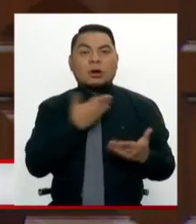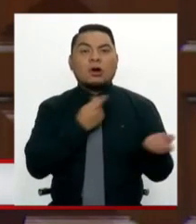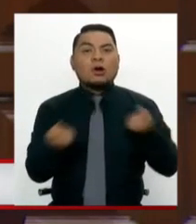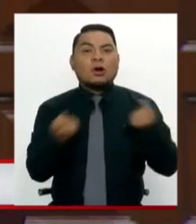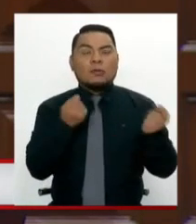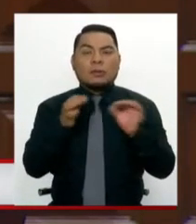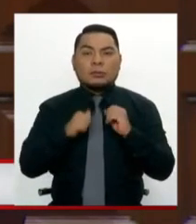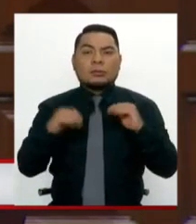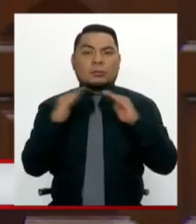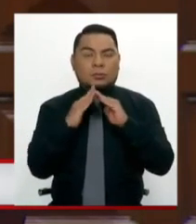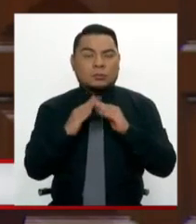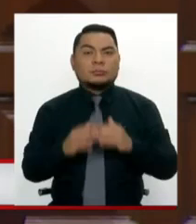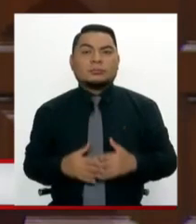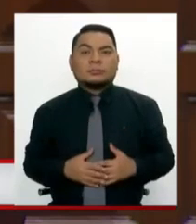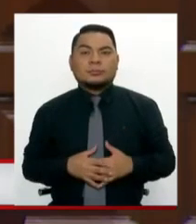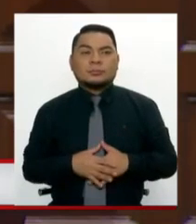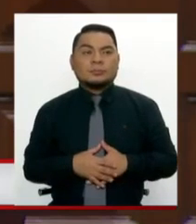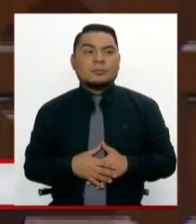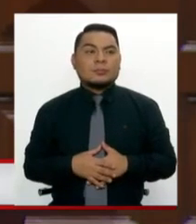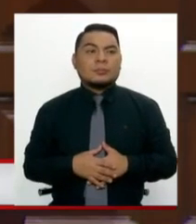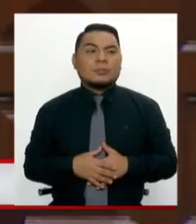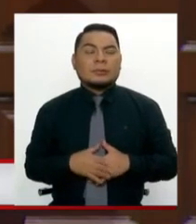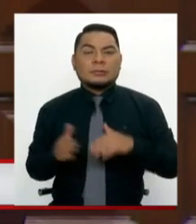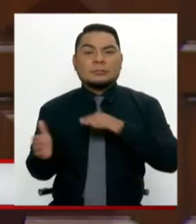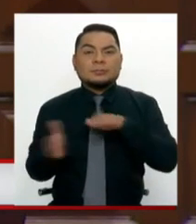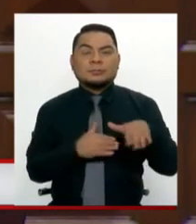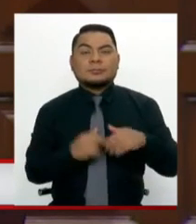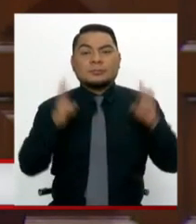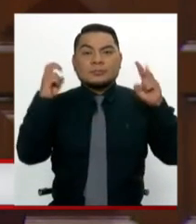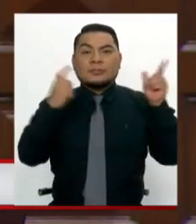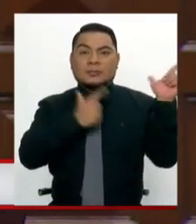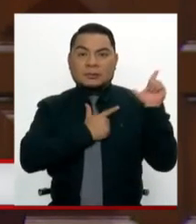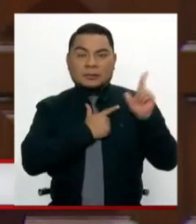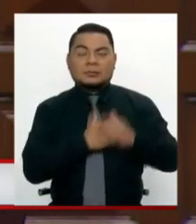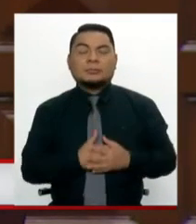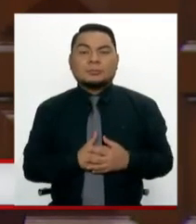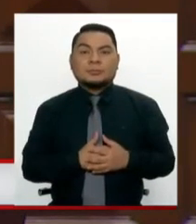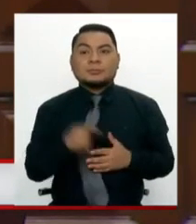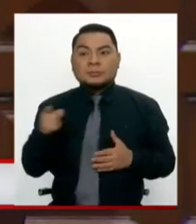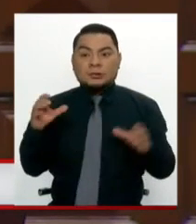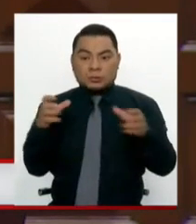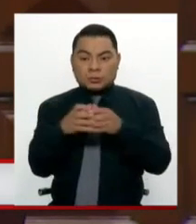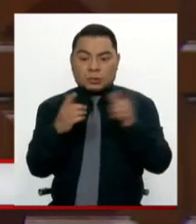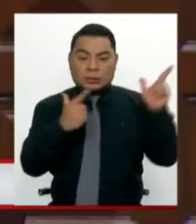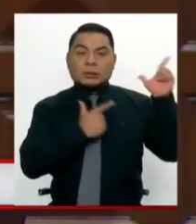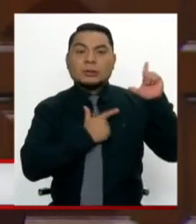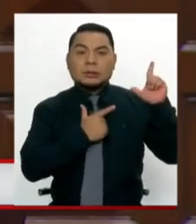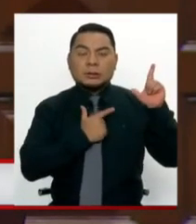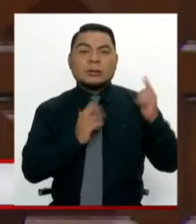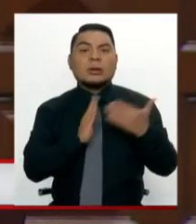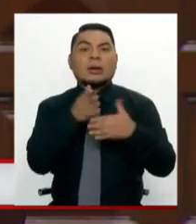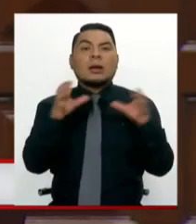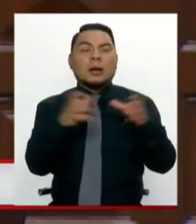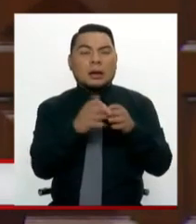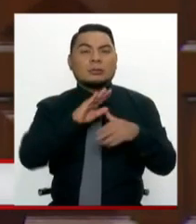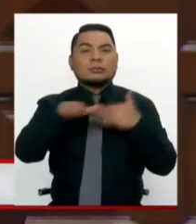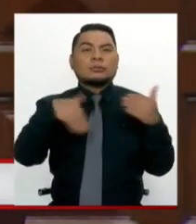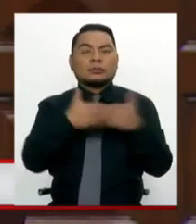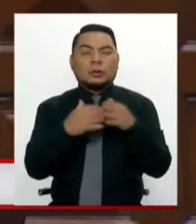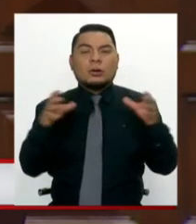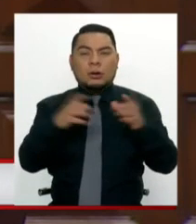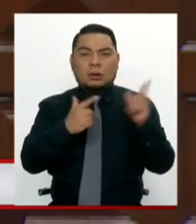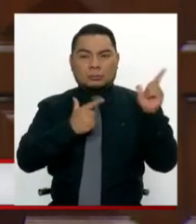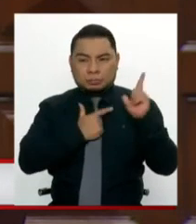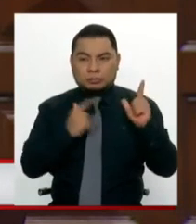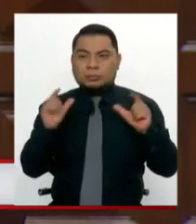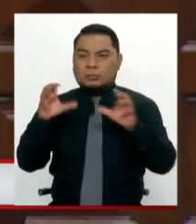gobiernos regionales y locales. Sector Defensa. Las Fuerzas Armadas, a través de los batallones de ingeniería